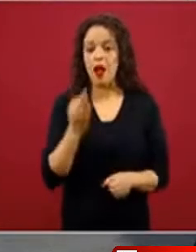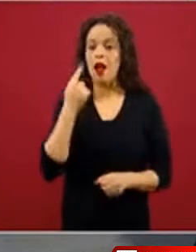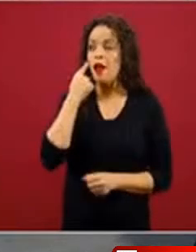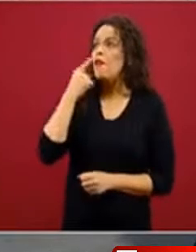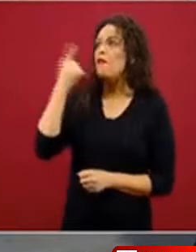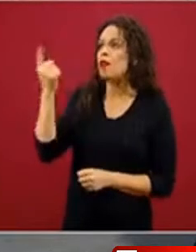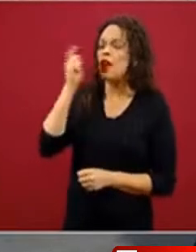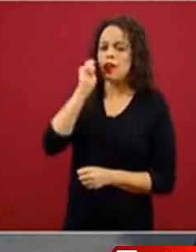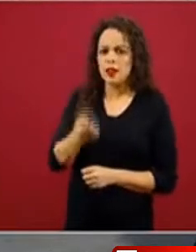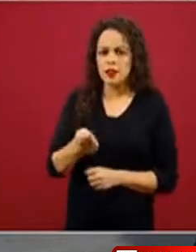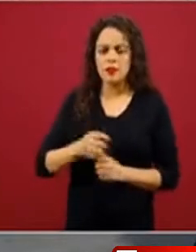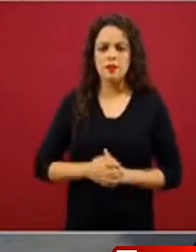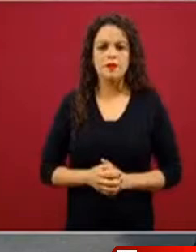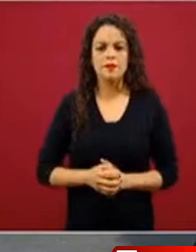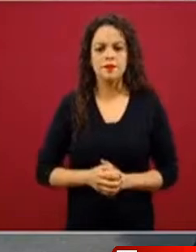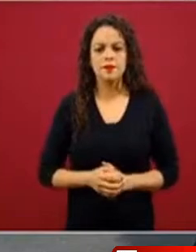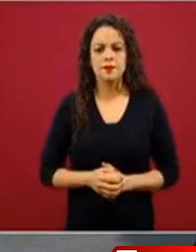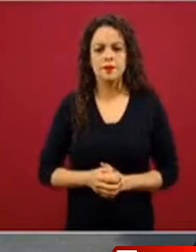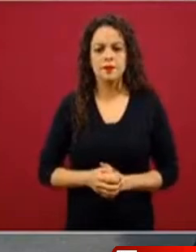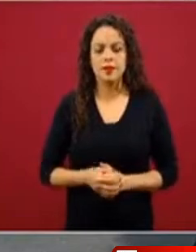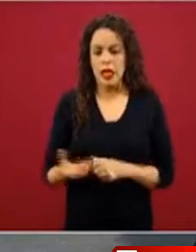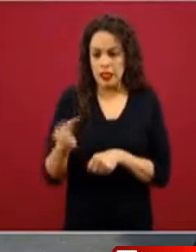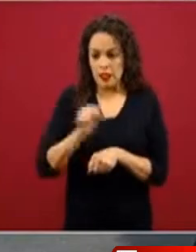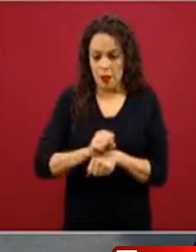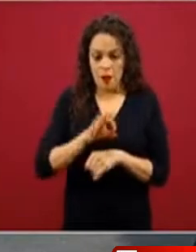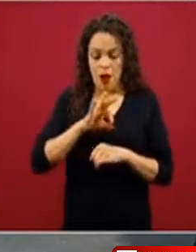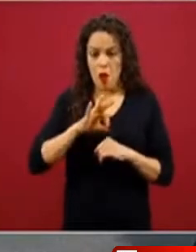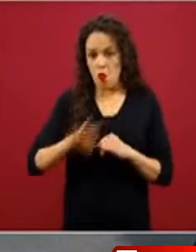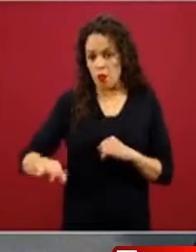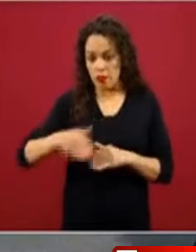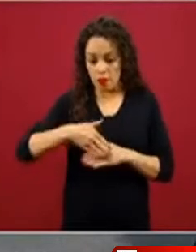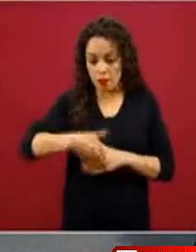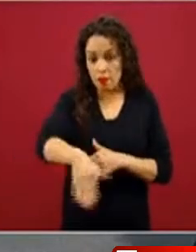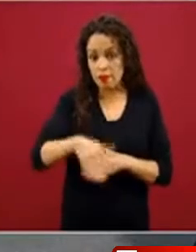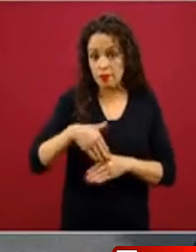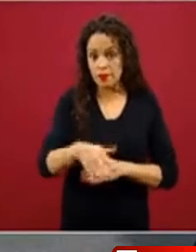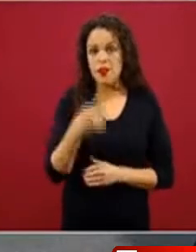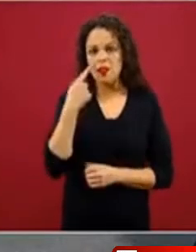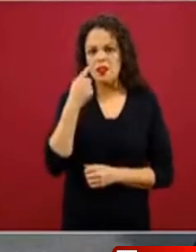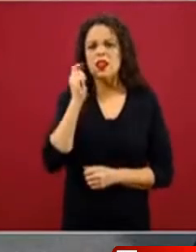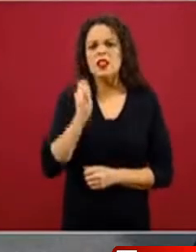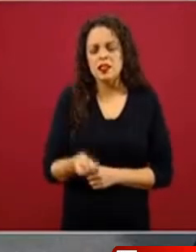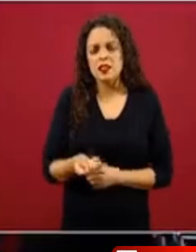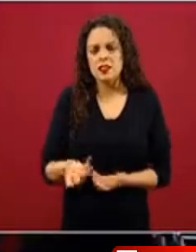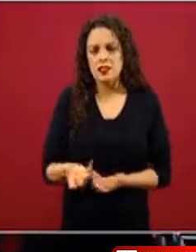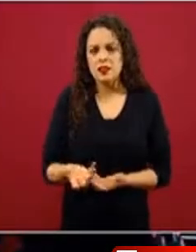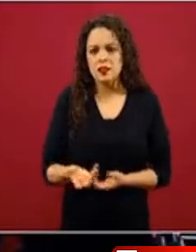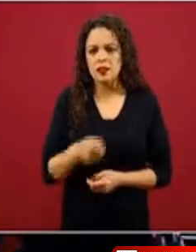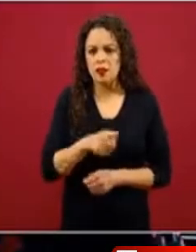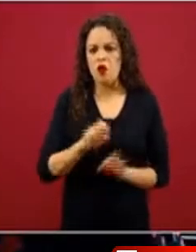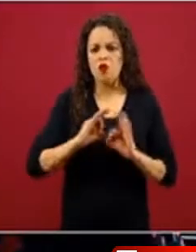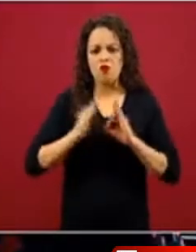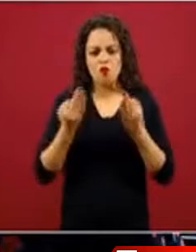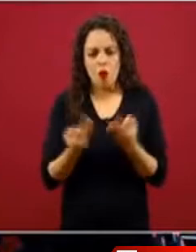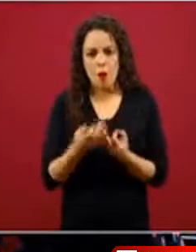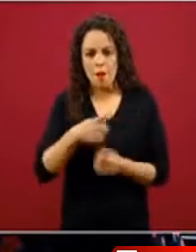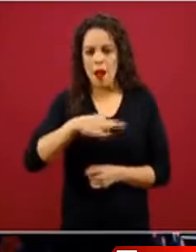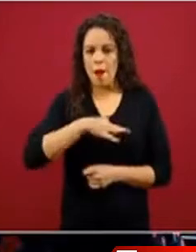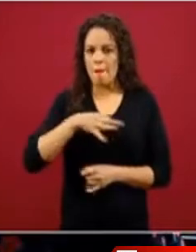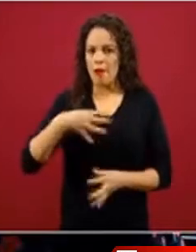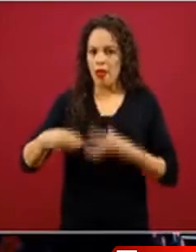lo que hemos estado observando ya en las últimas semanas, cómo la pandemia se